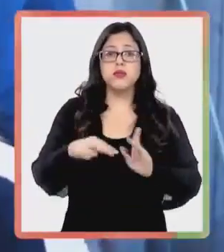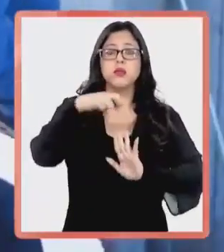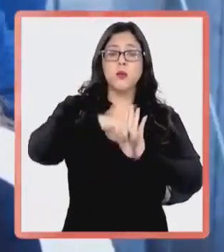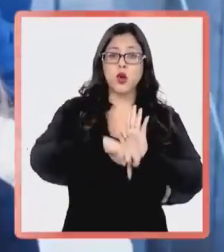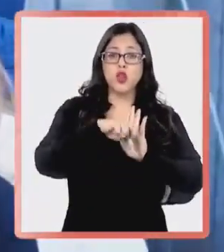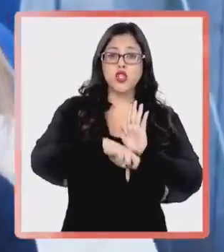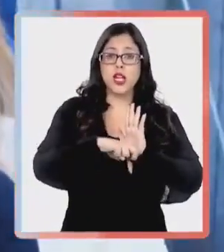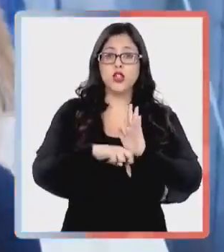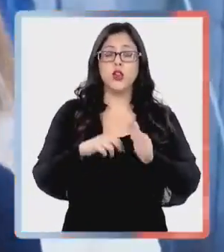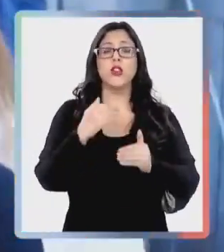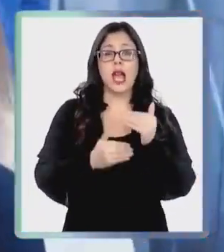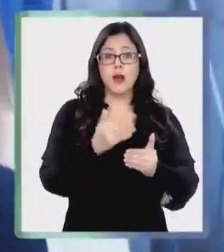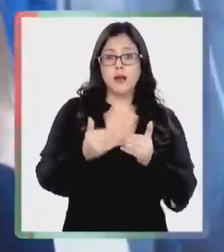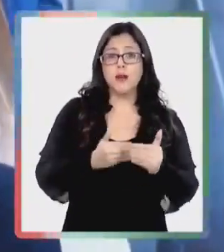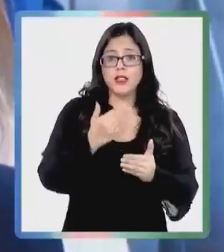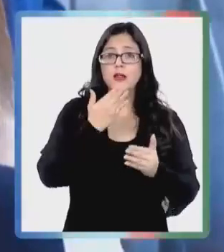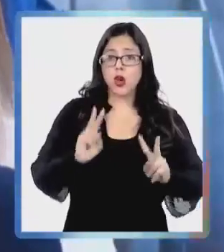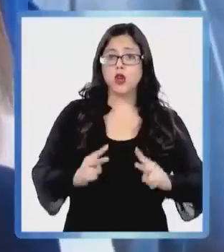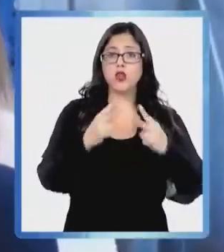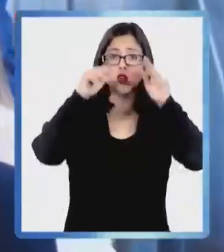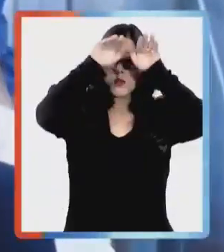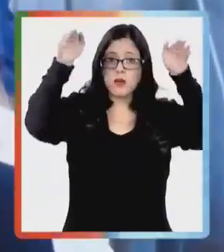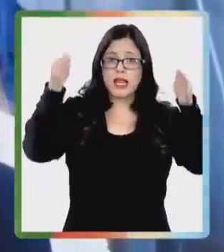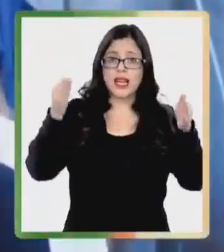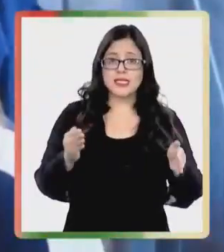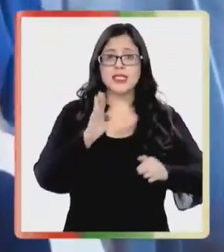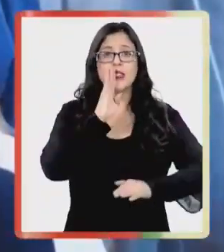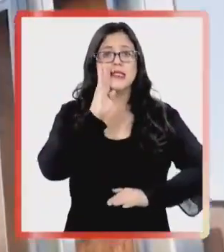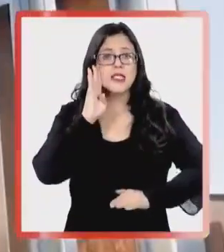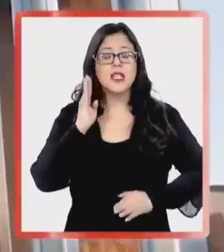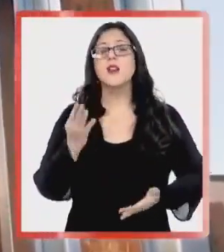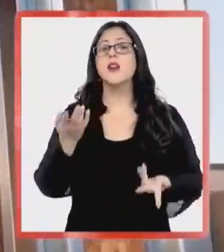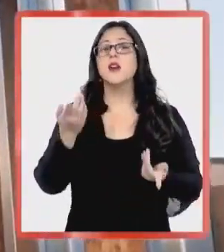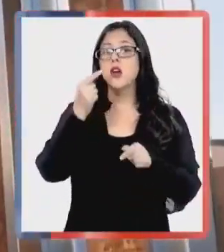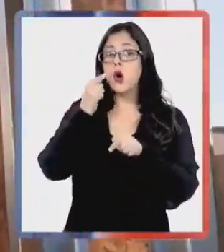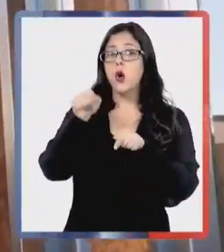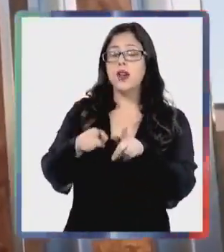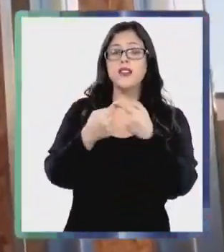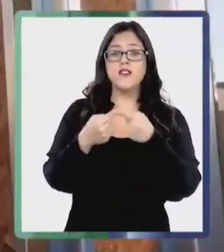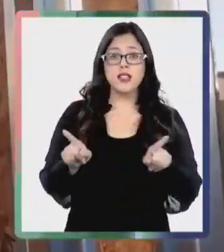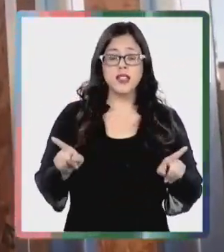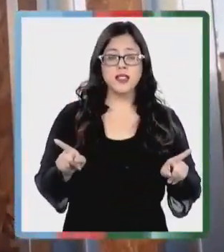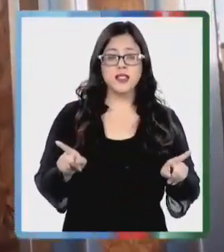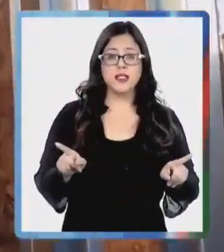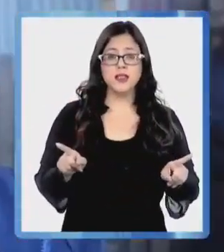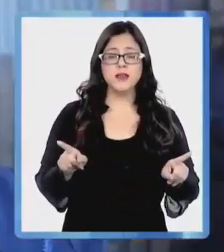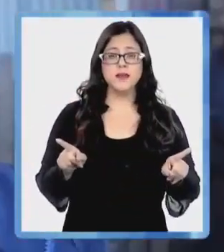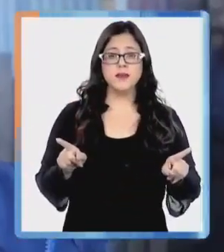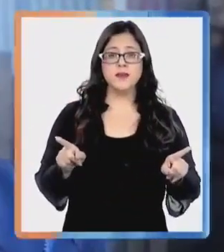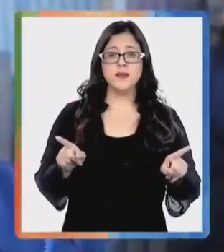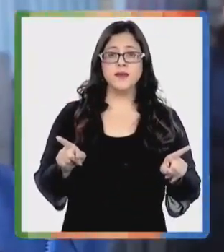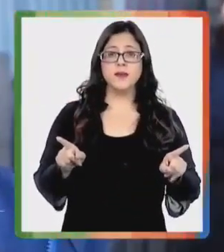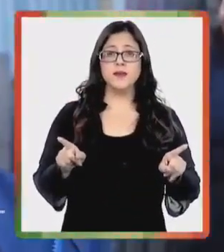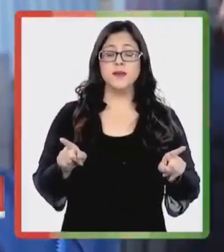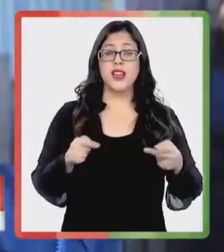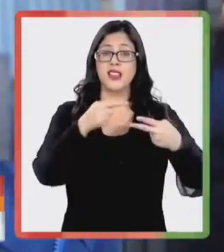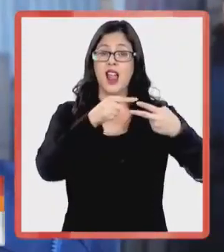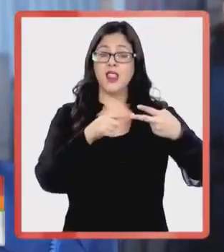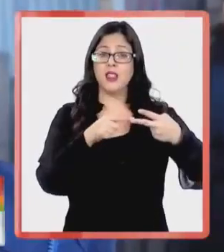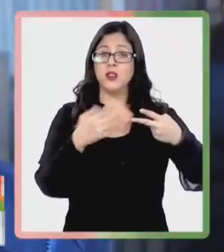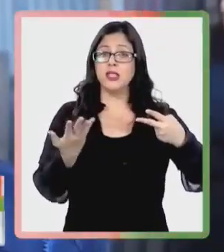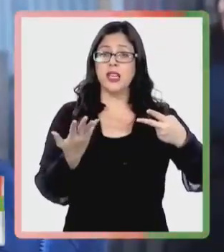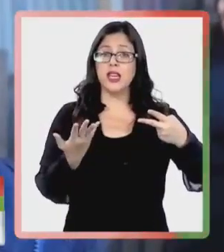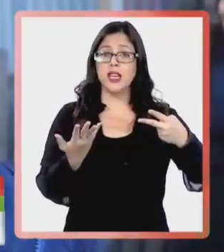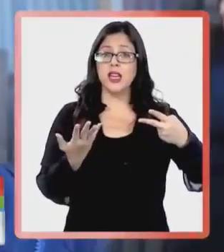de un proyecto de implementación y construcción de casetas sanitarias. La gran diferencia entre ambas